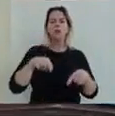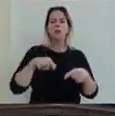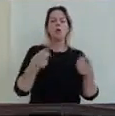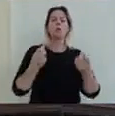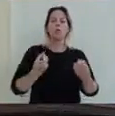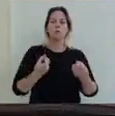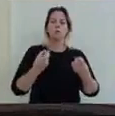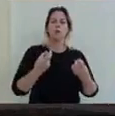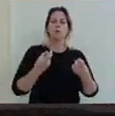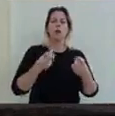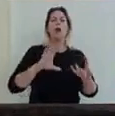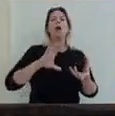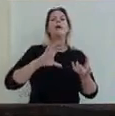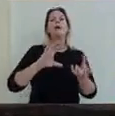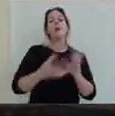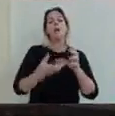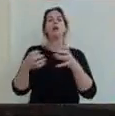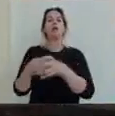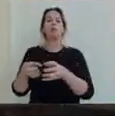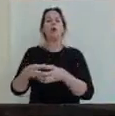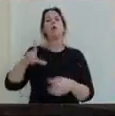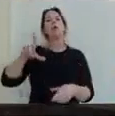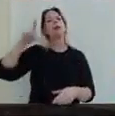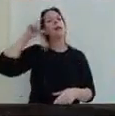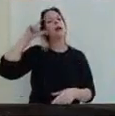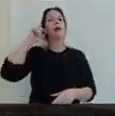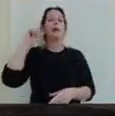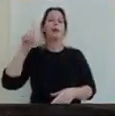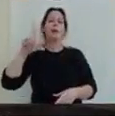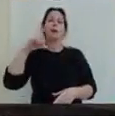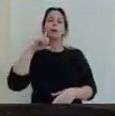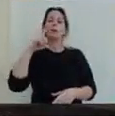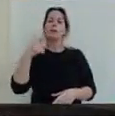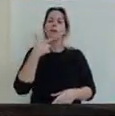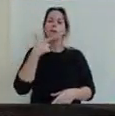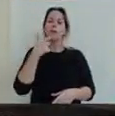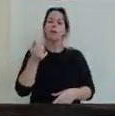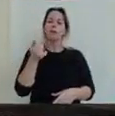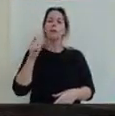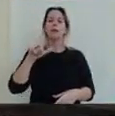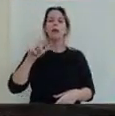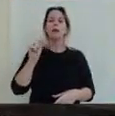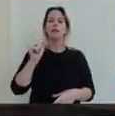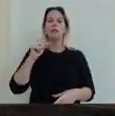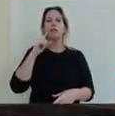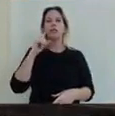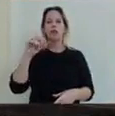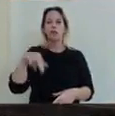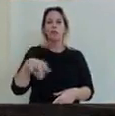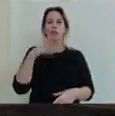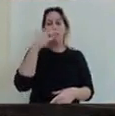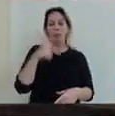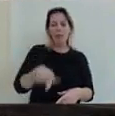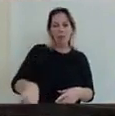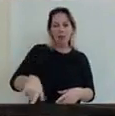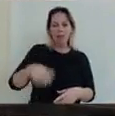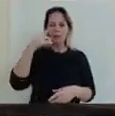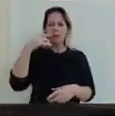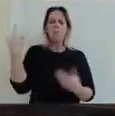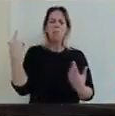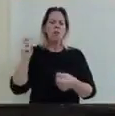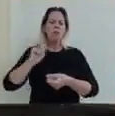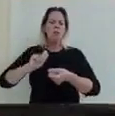no es el momento de pasar archivo. Después, en trabajo de comisión, se verá si se tiene que hacer alguna